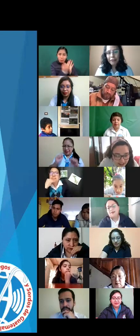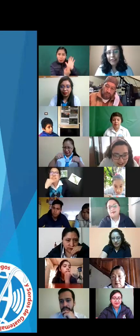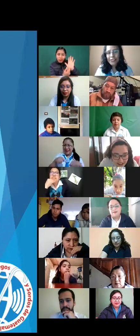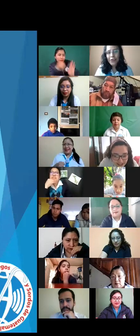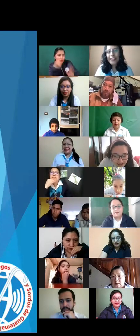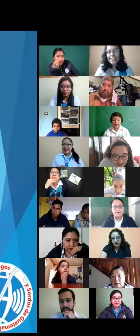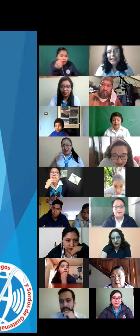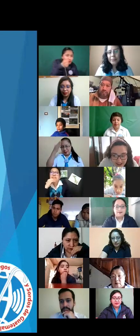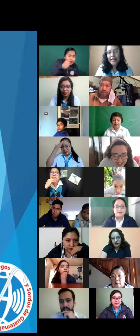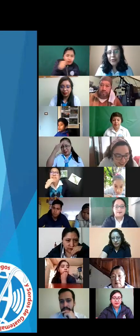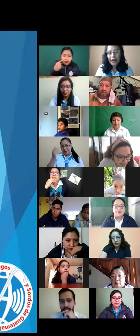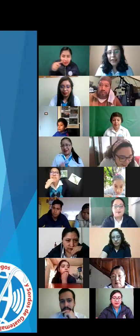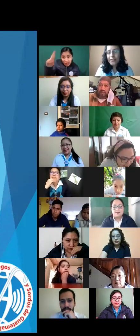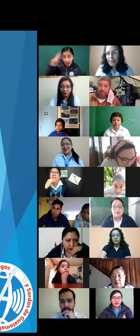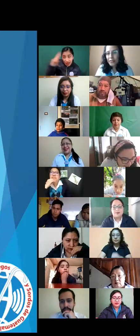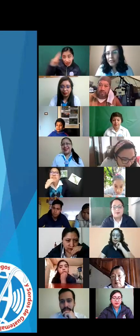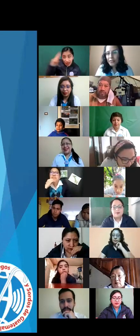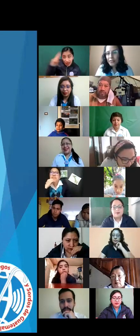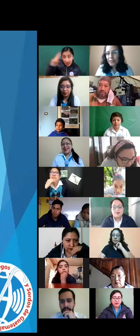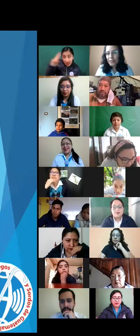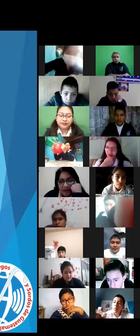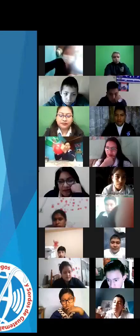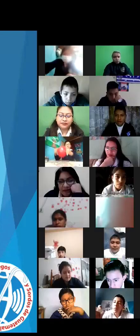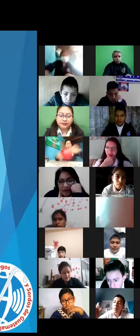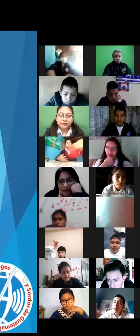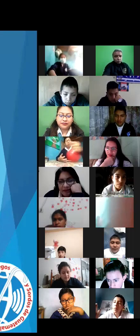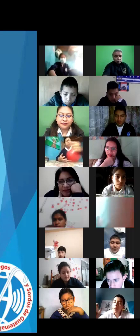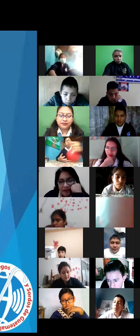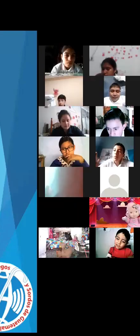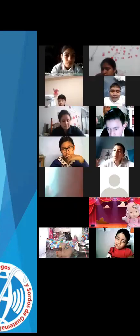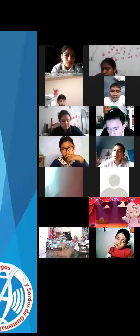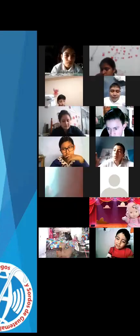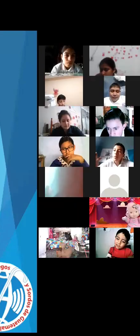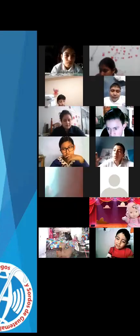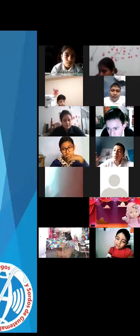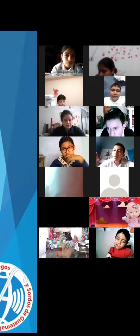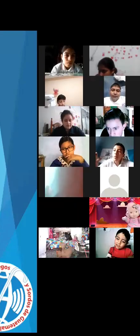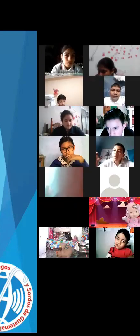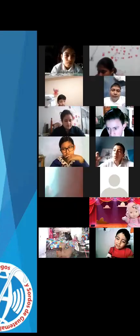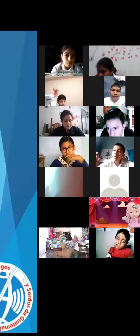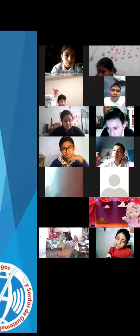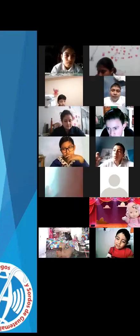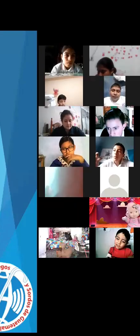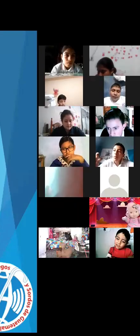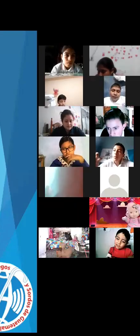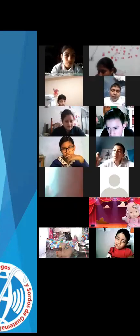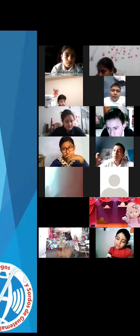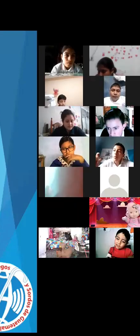las definiciones y la explicación que nos da sobre esta ley. A ver, ¿qué artículo será?